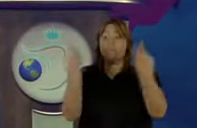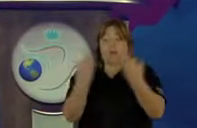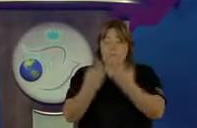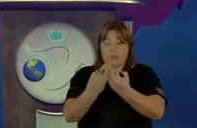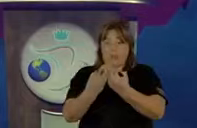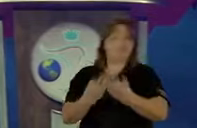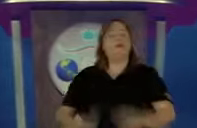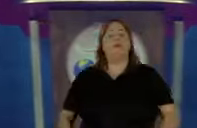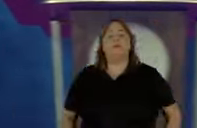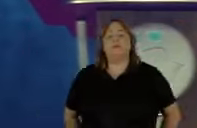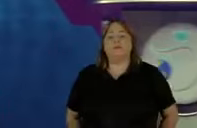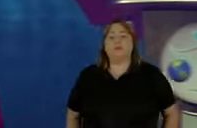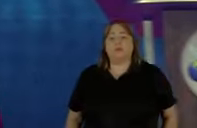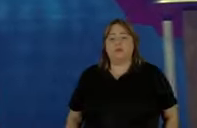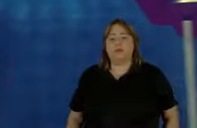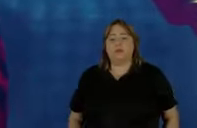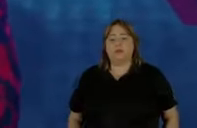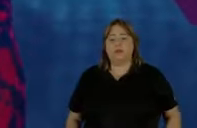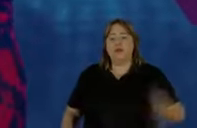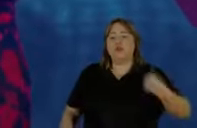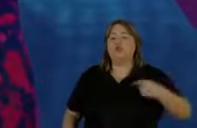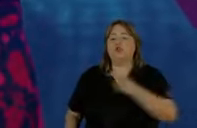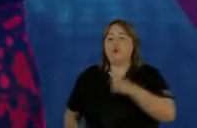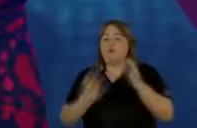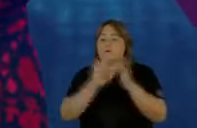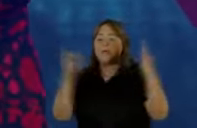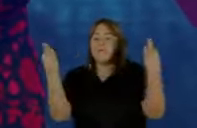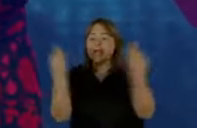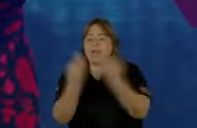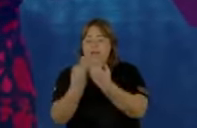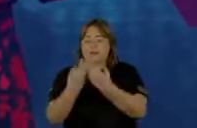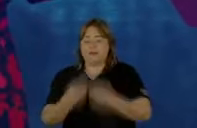familia. Ahora dígalo corrido, una, dos y tres, somos.